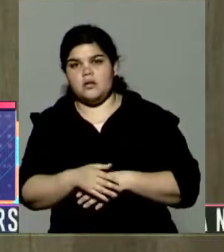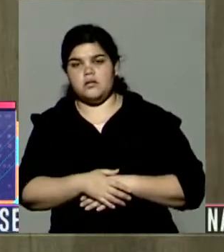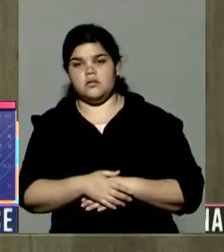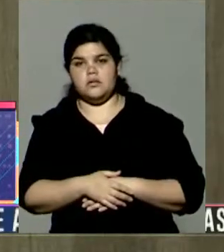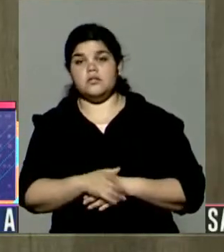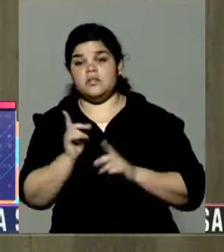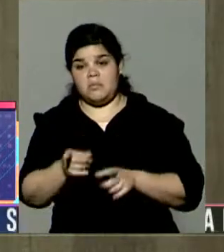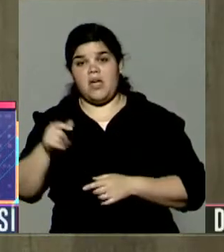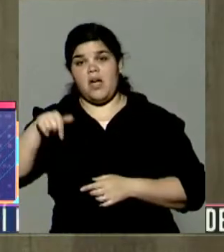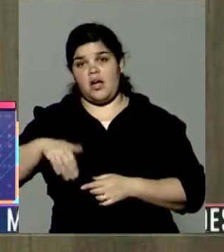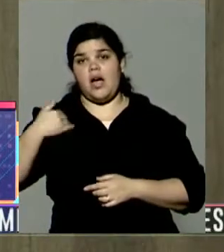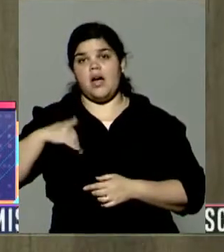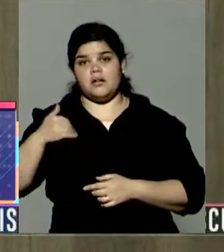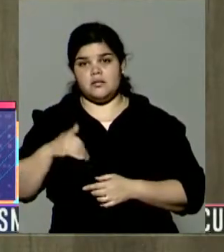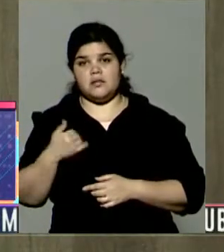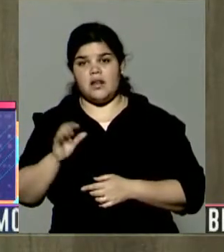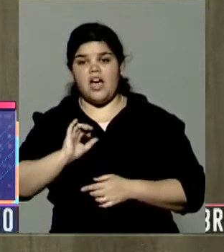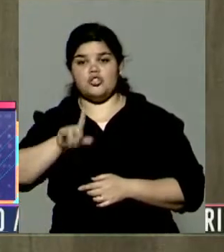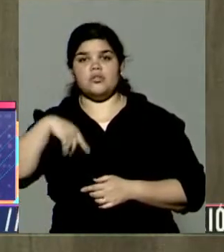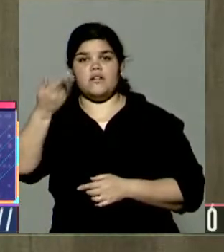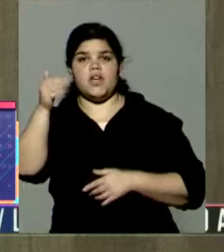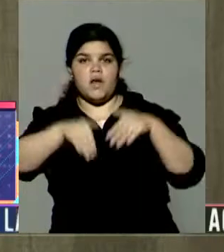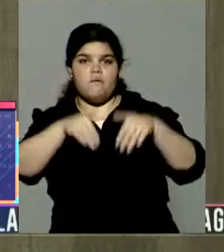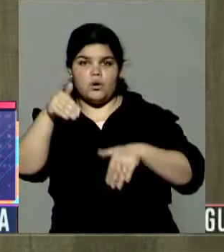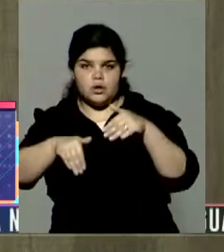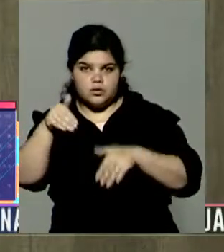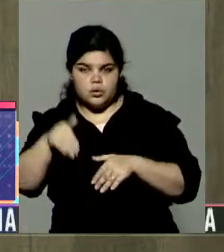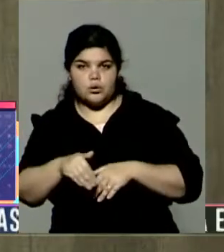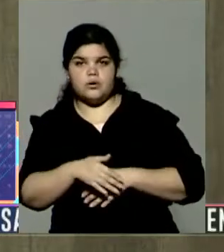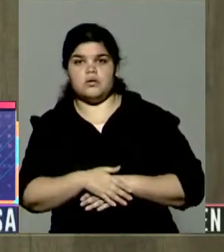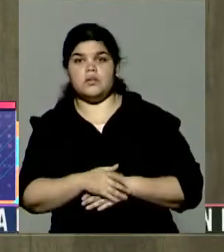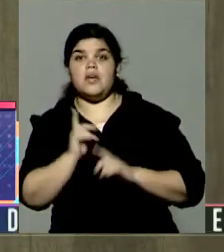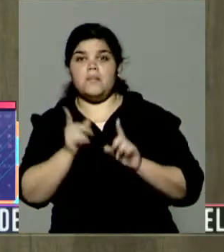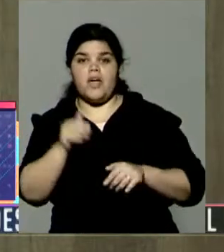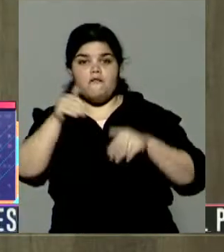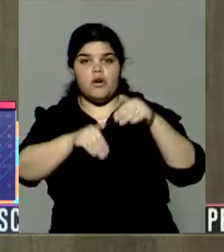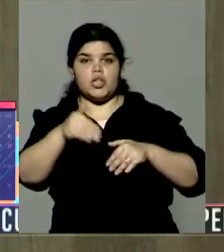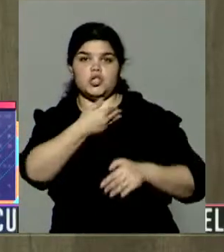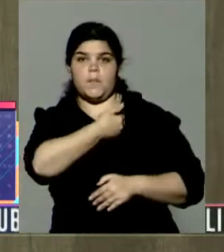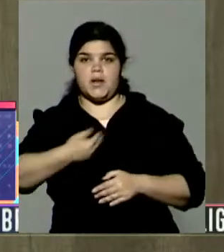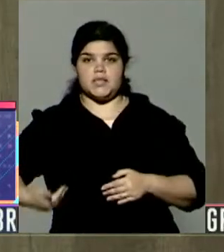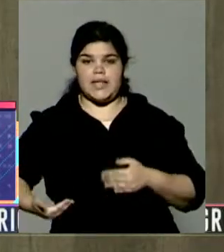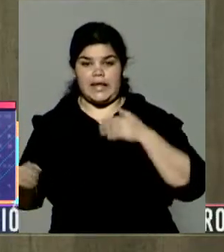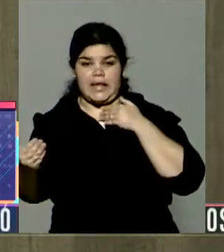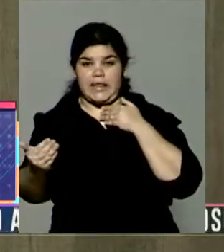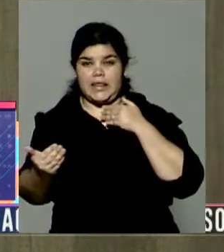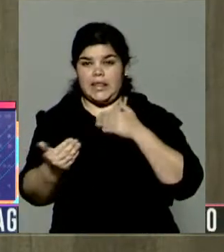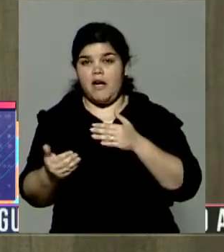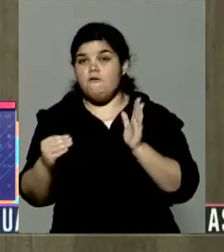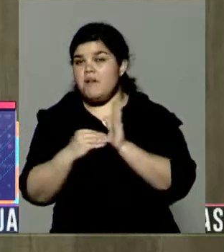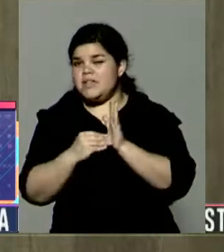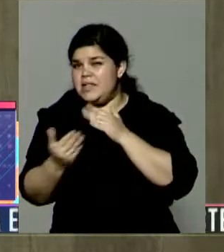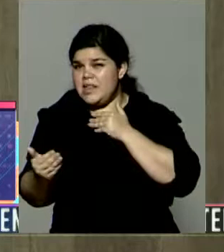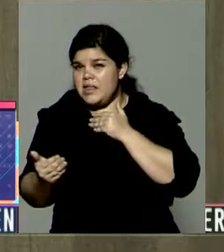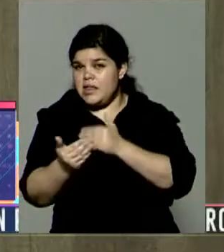en Argentina. Es un año de elecciones y a medida que nos vayamos acercando a las elecciones presidenciales, uno va a ver que por ahí quizás